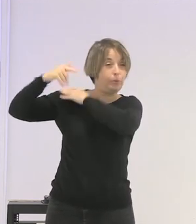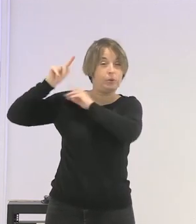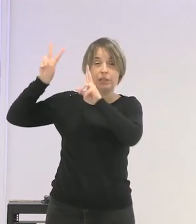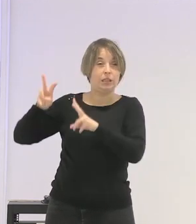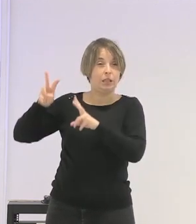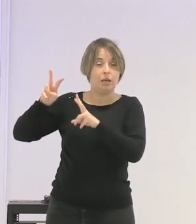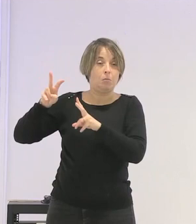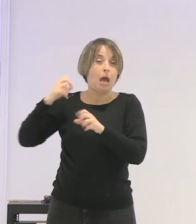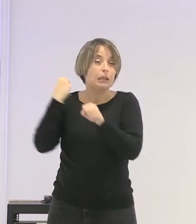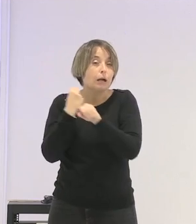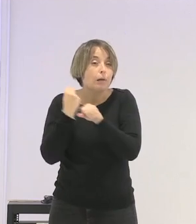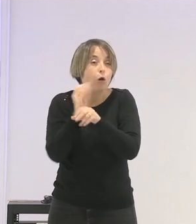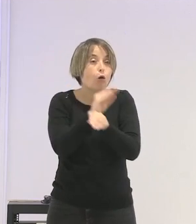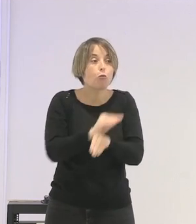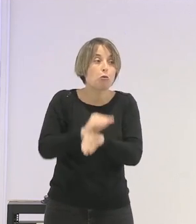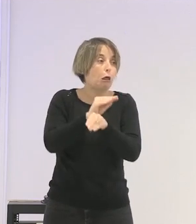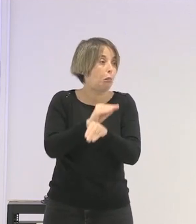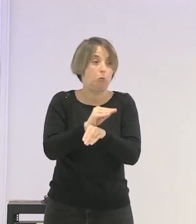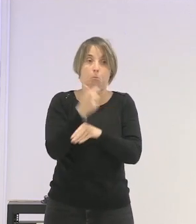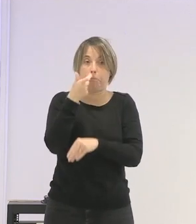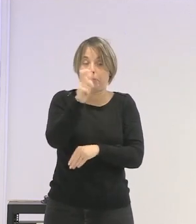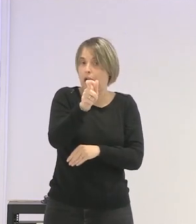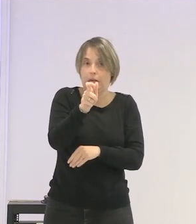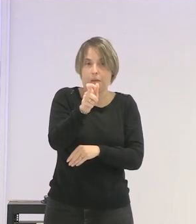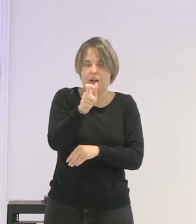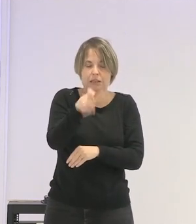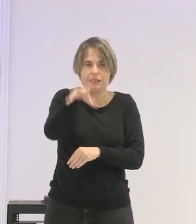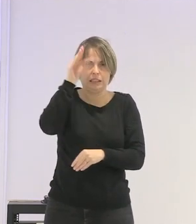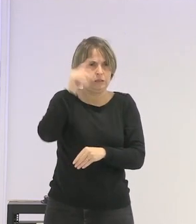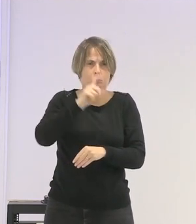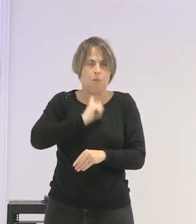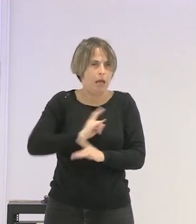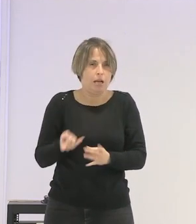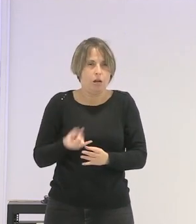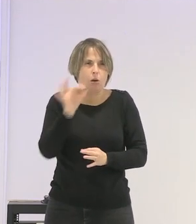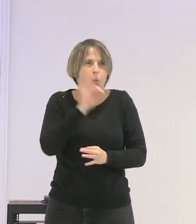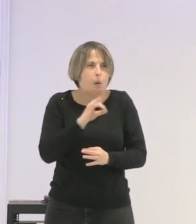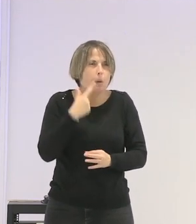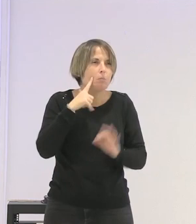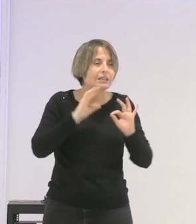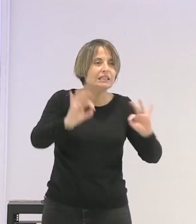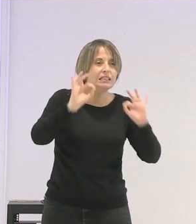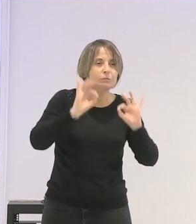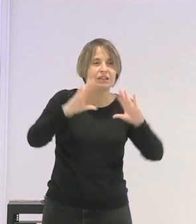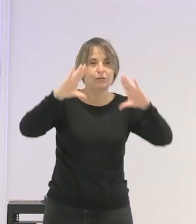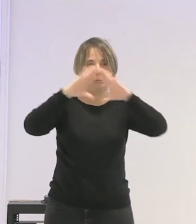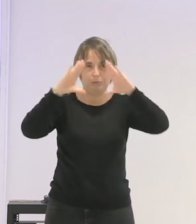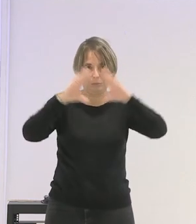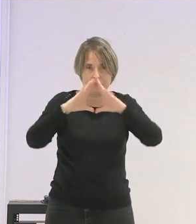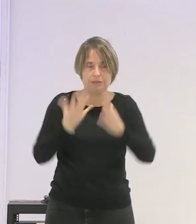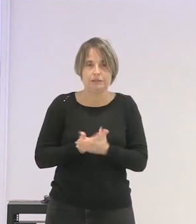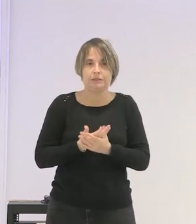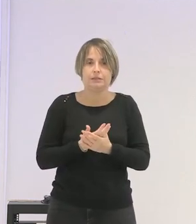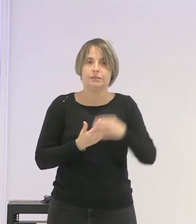sea, eso del trabajo de cuidados y tal, pues no se entendía tanto, ¿no? O era una cosa más específicamente feminista, y ahora yo creo